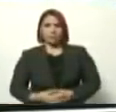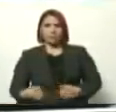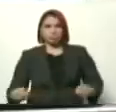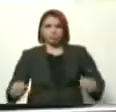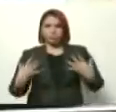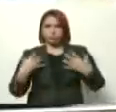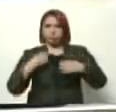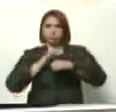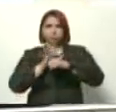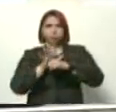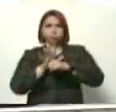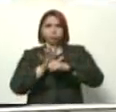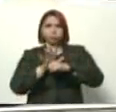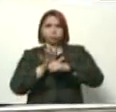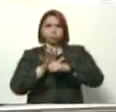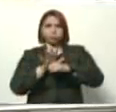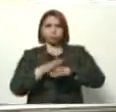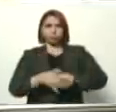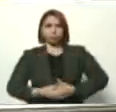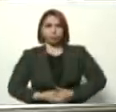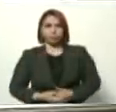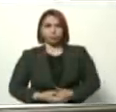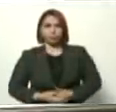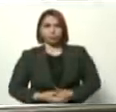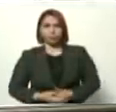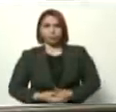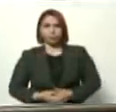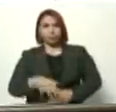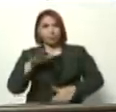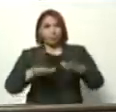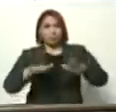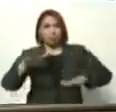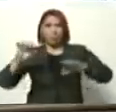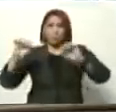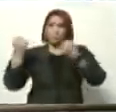del COVID-19. Aún en bloqueo,